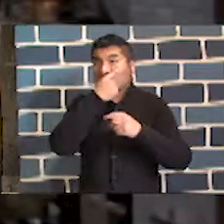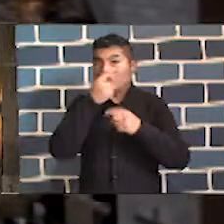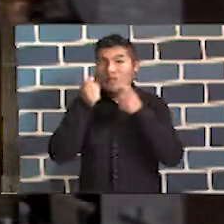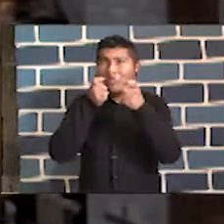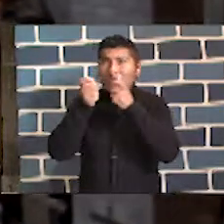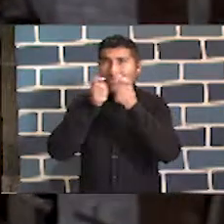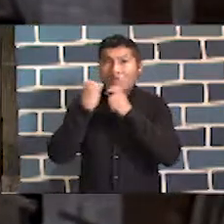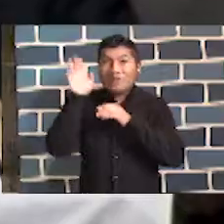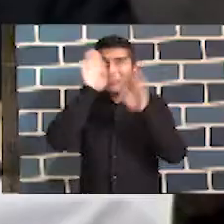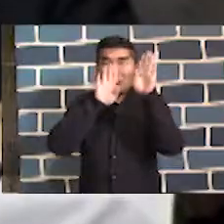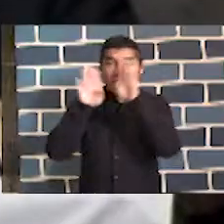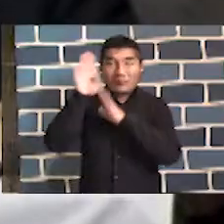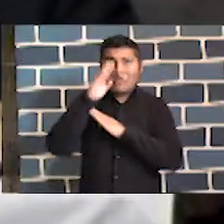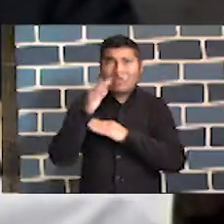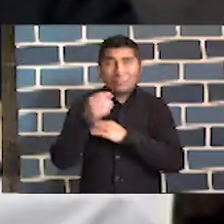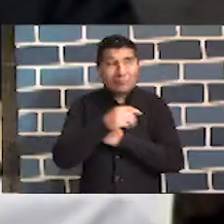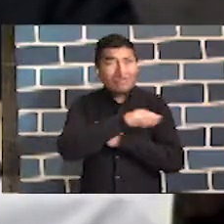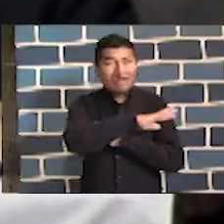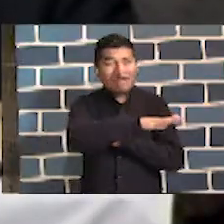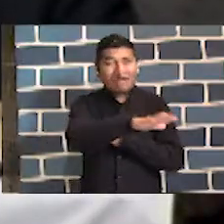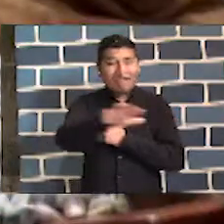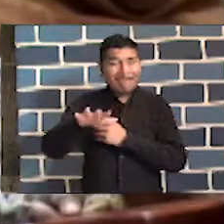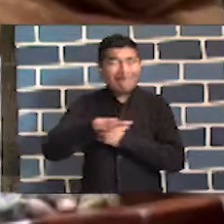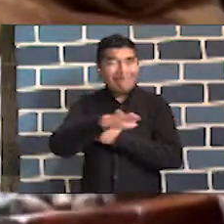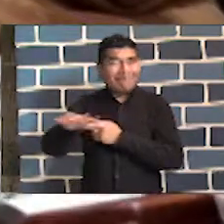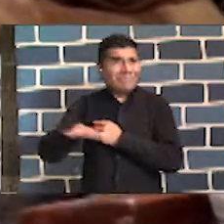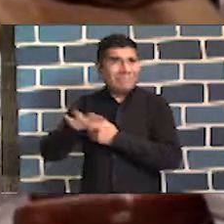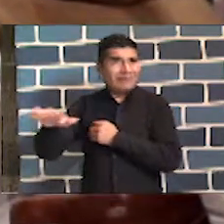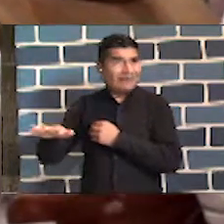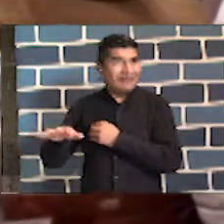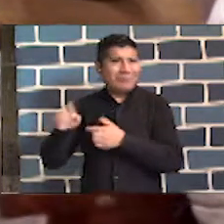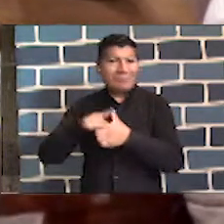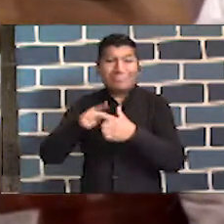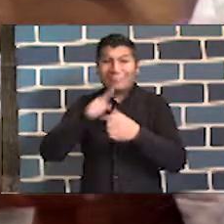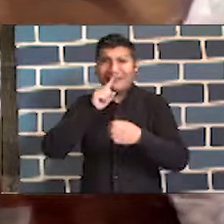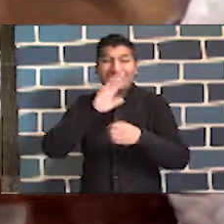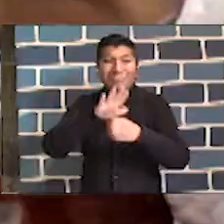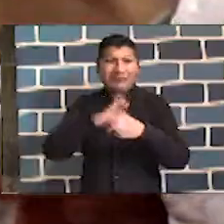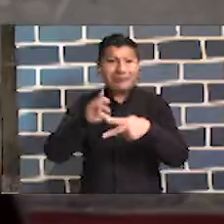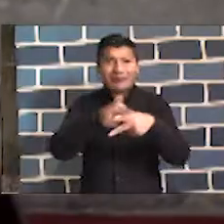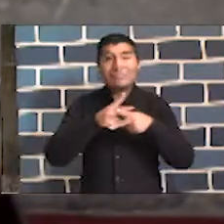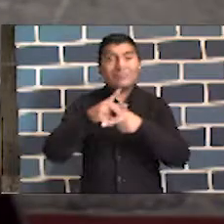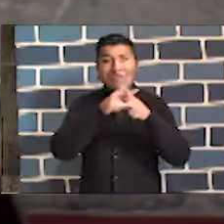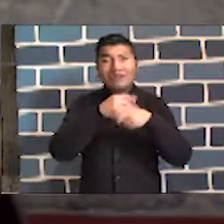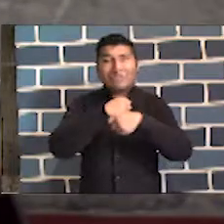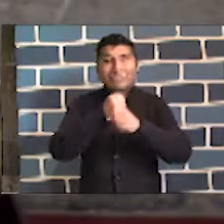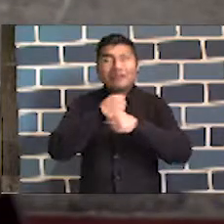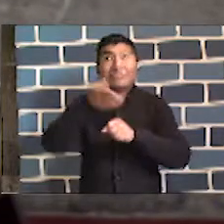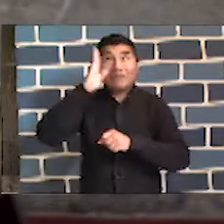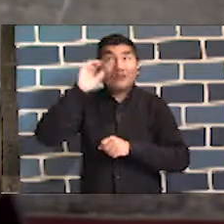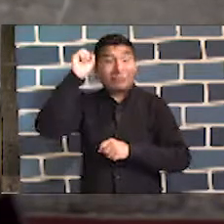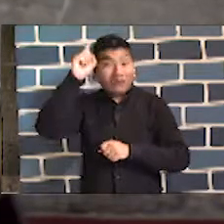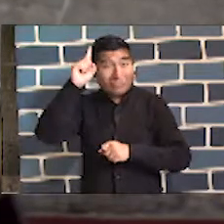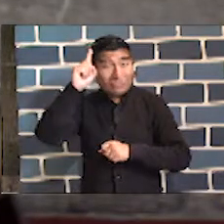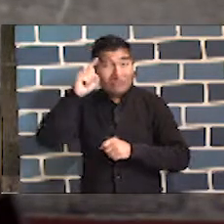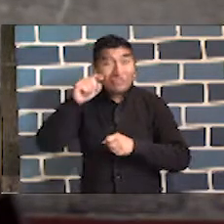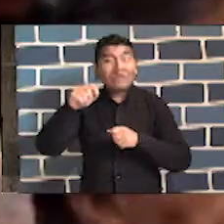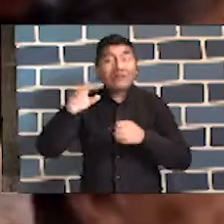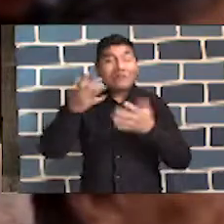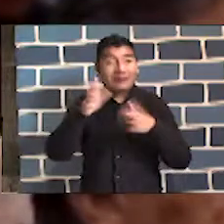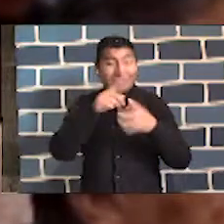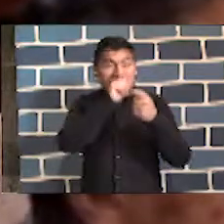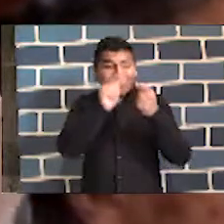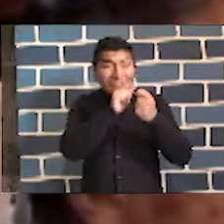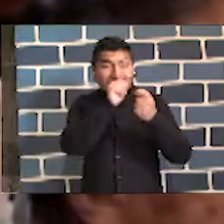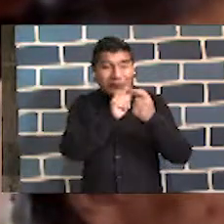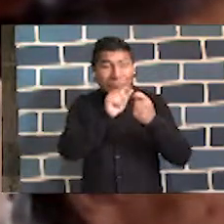quien se preocupa por su entorno en el que vive. Entonces se compromete por el cuidado de la creación, tomando acciones